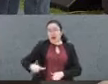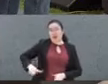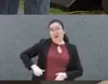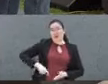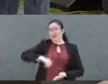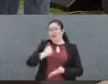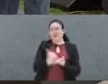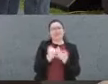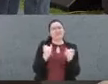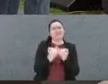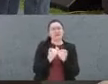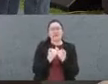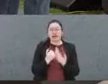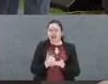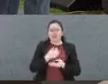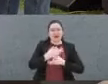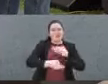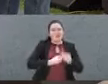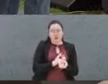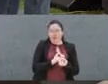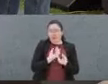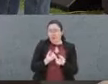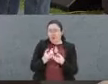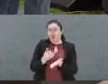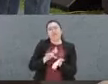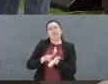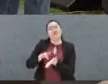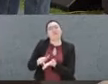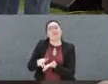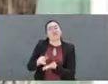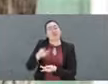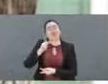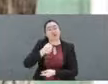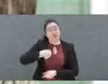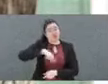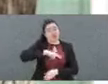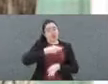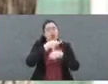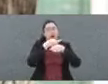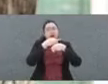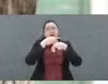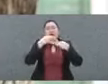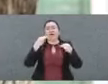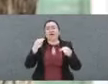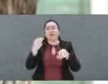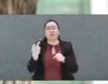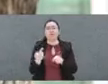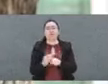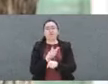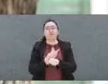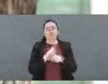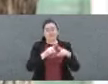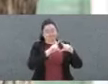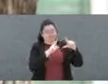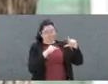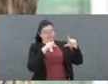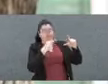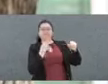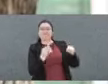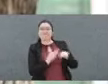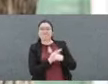gobierna para todos, se gobierna para todas, pero tenemos que estar informando lo que está ocurriendo en el país, que